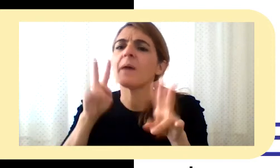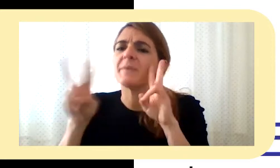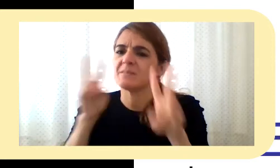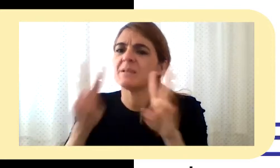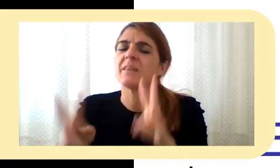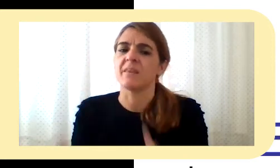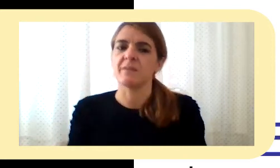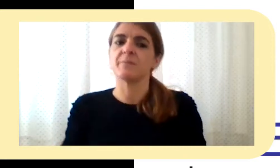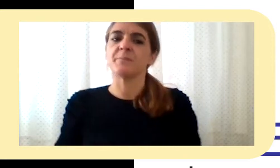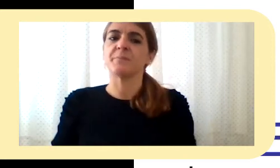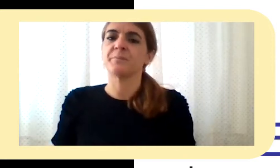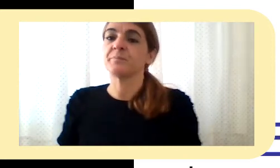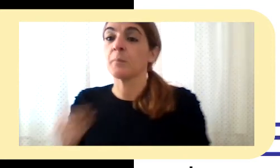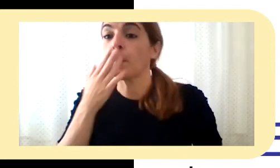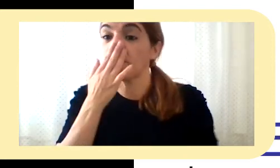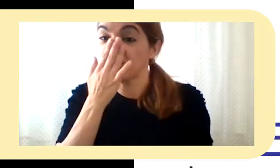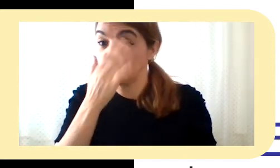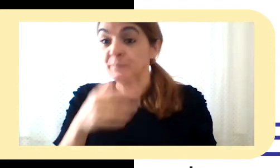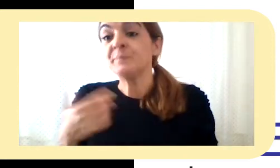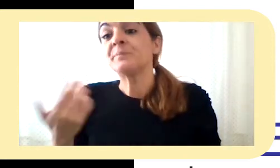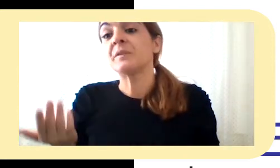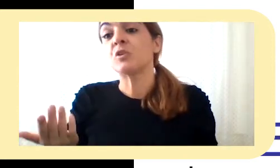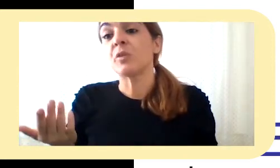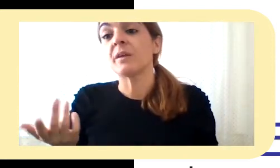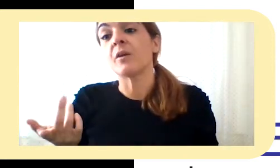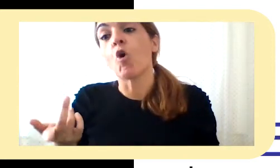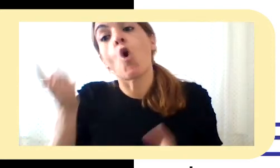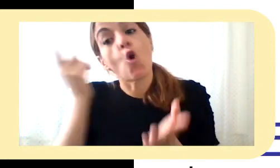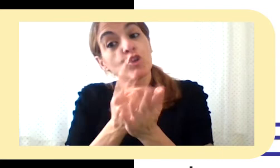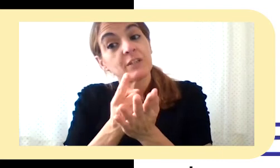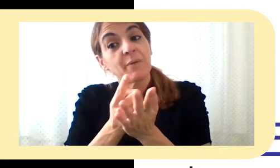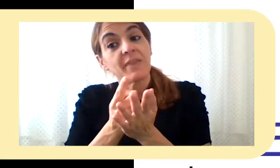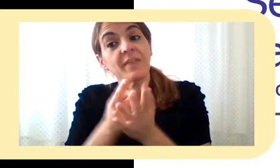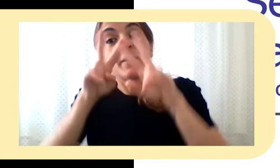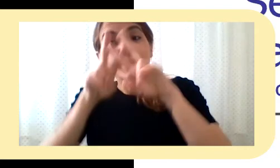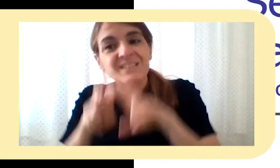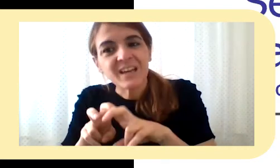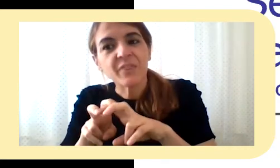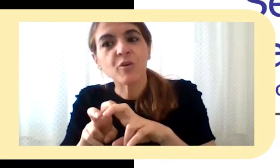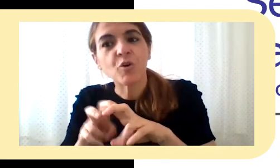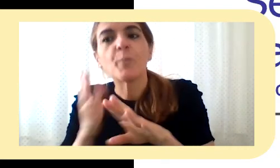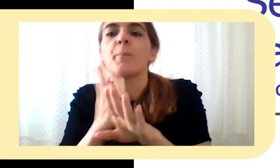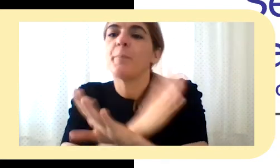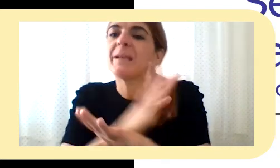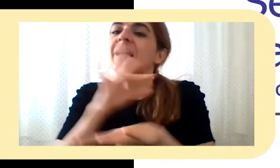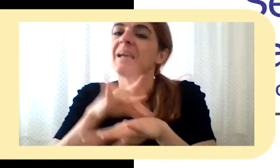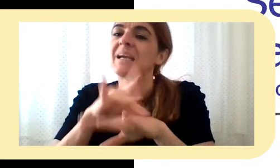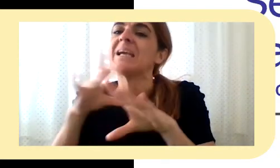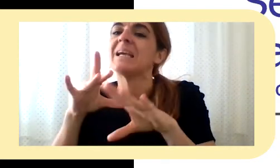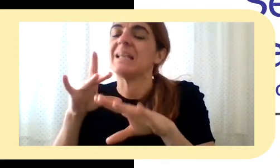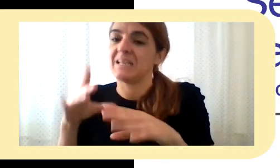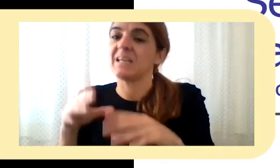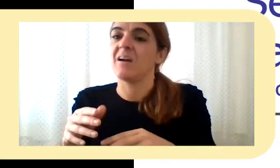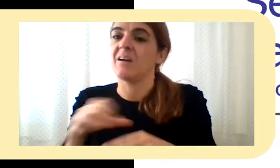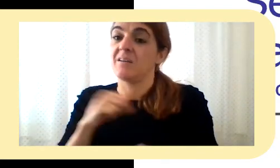¿dónde hemos invisibilizado otra vez? En la investigación preclínica. ¿Qué es una investigación preclínica? Pues cuando tú